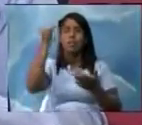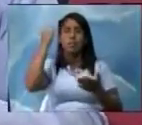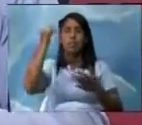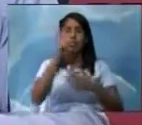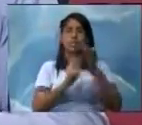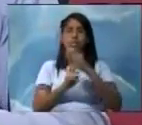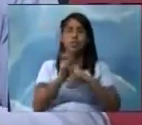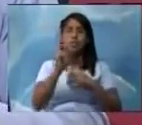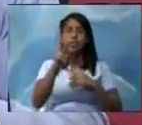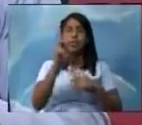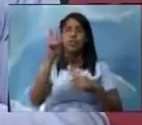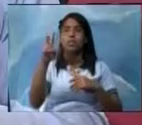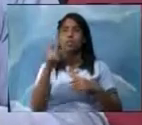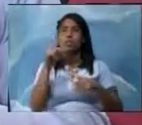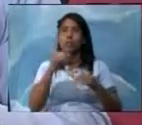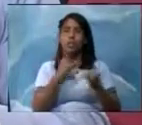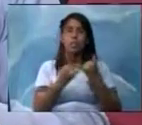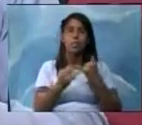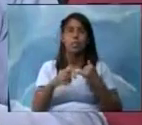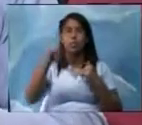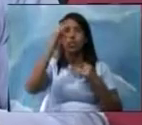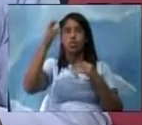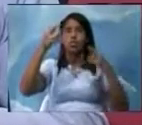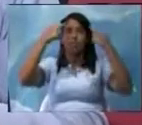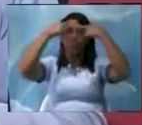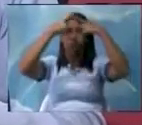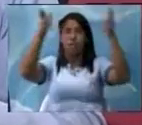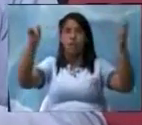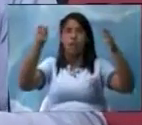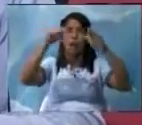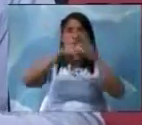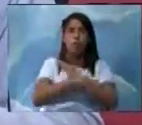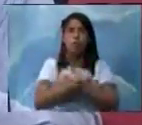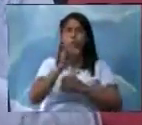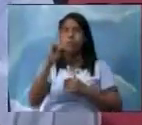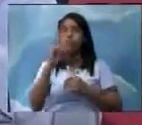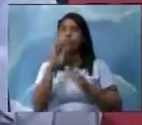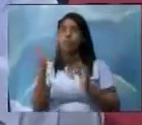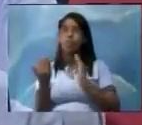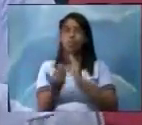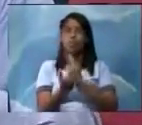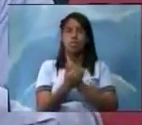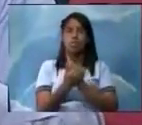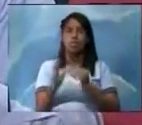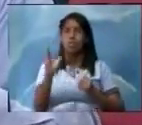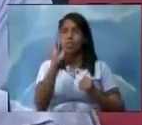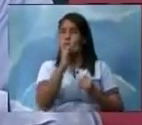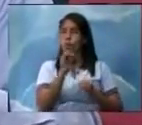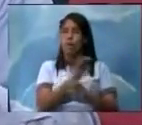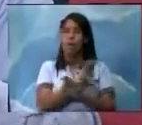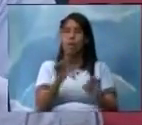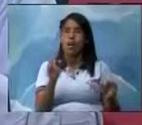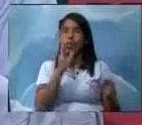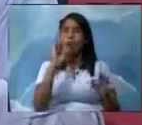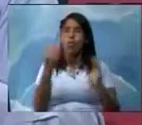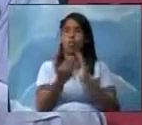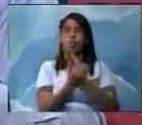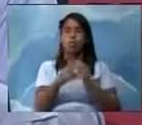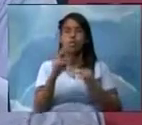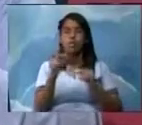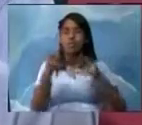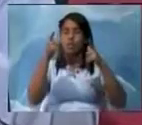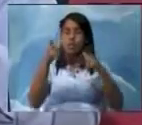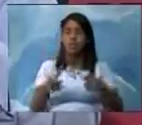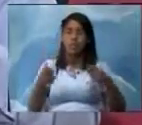22 y con esto termino Dios revela lo profundo y lo escondido No hay nada oculto que no